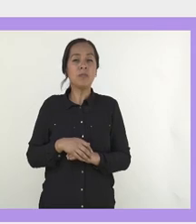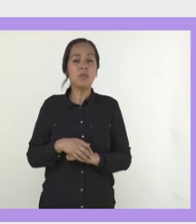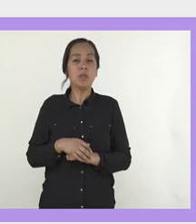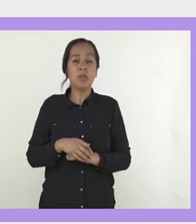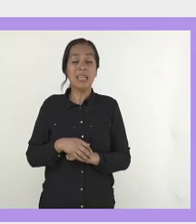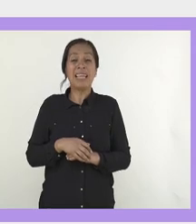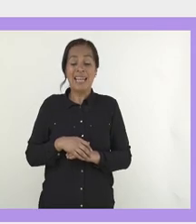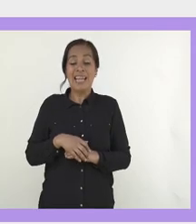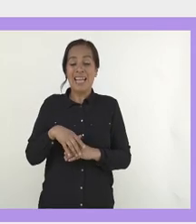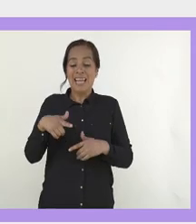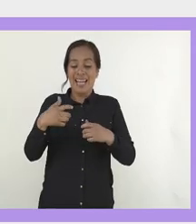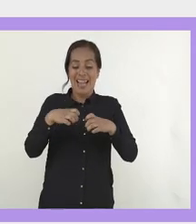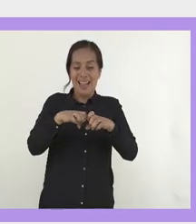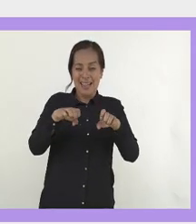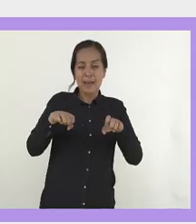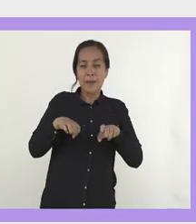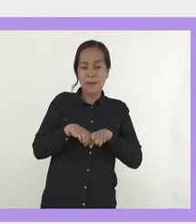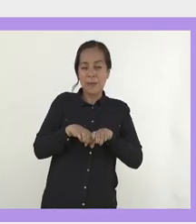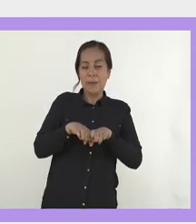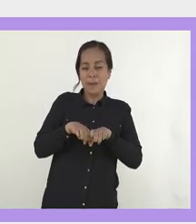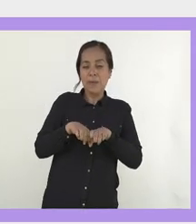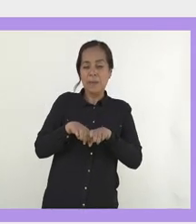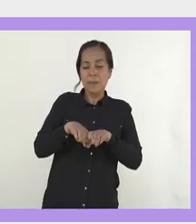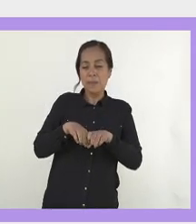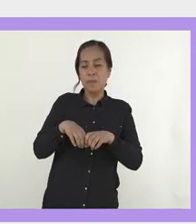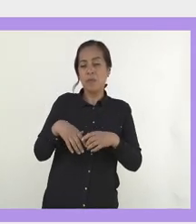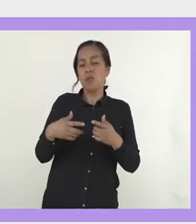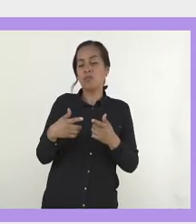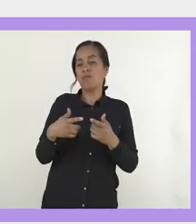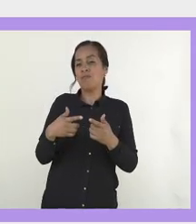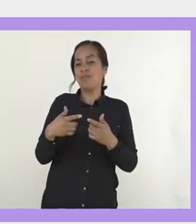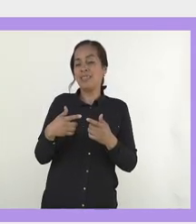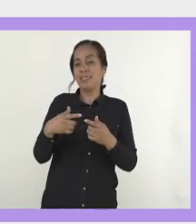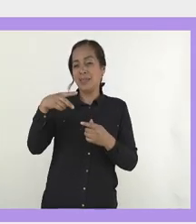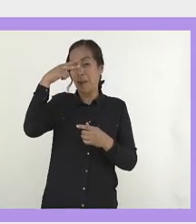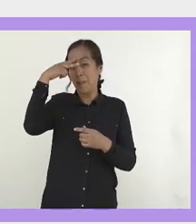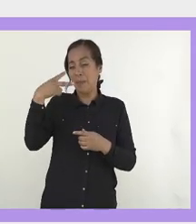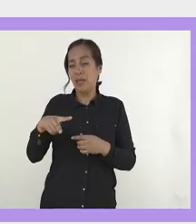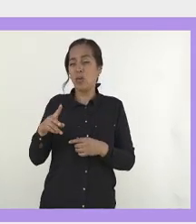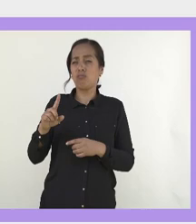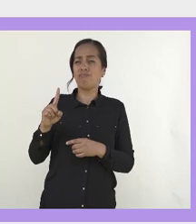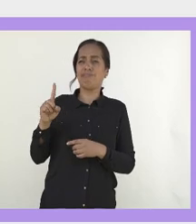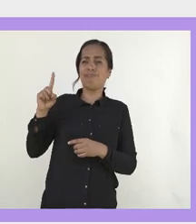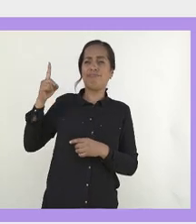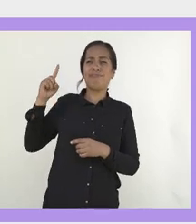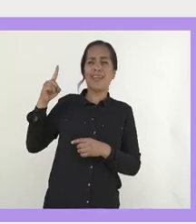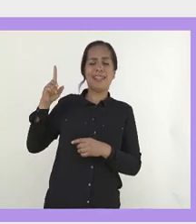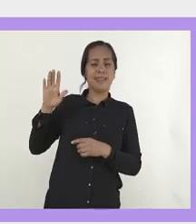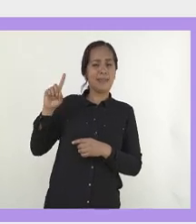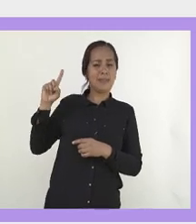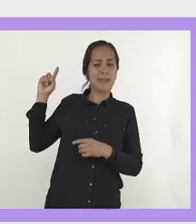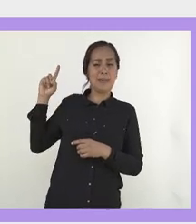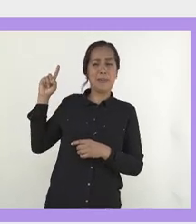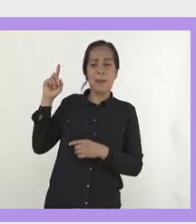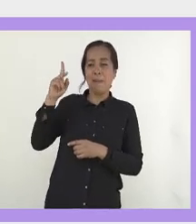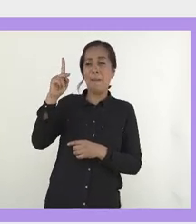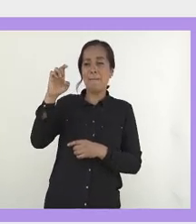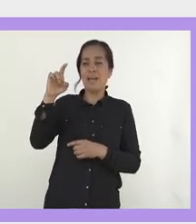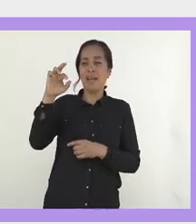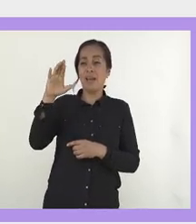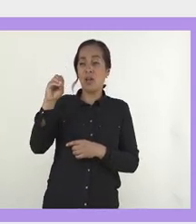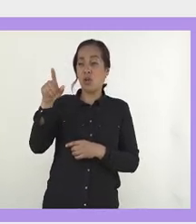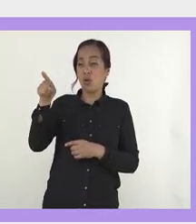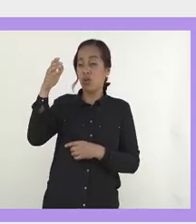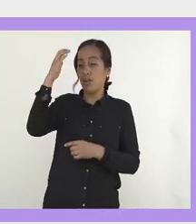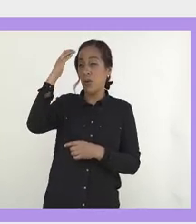selección nacional desde diciembre Pedro que está aquí Quienes no lo conozcan pues lo pueden